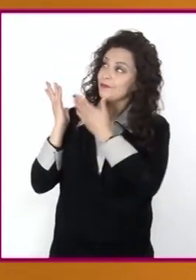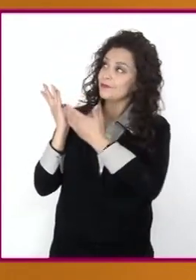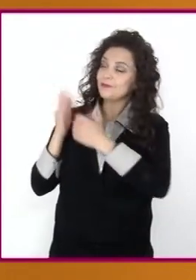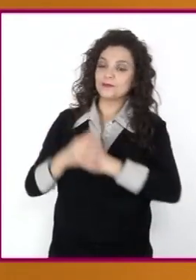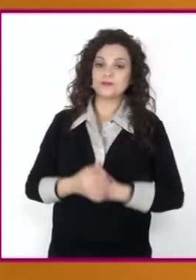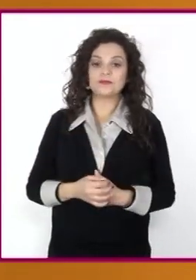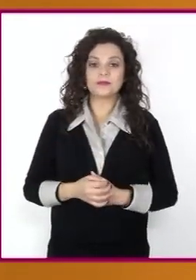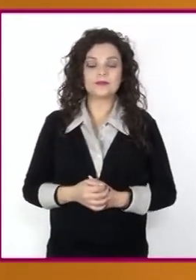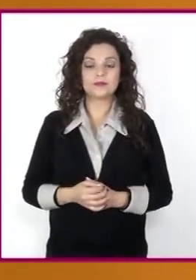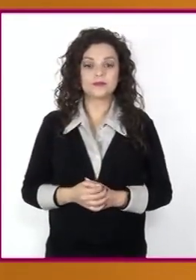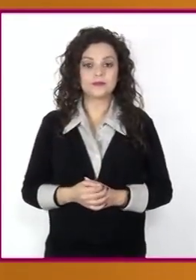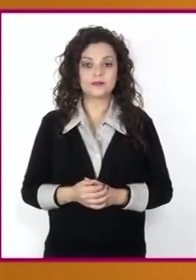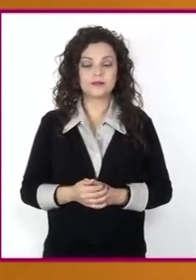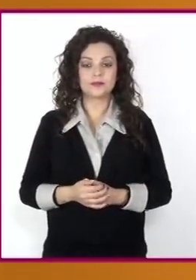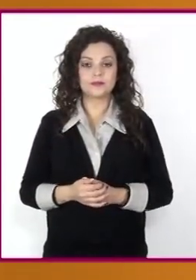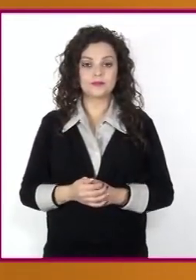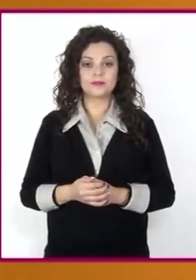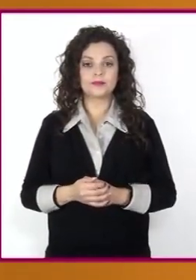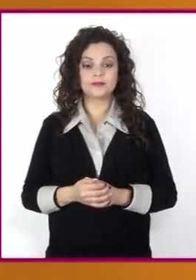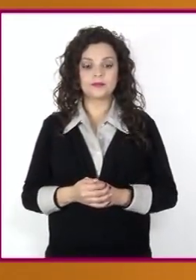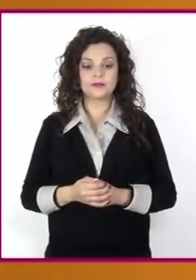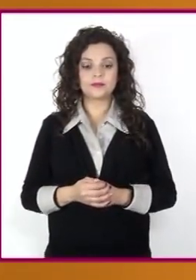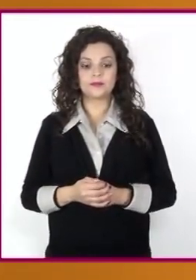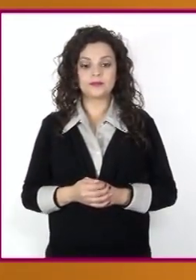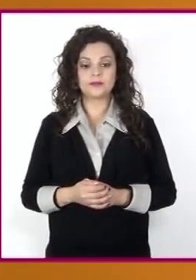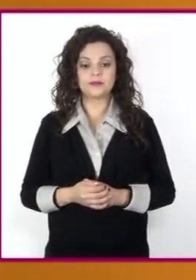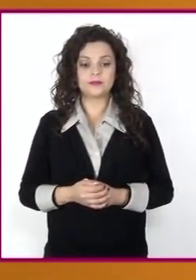hacia abajo, enrollándola